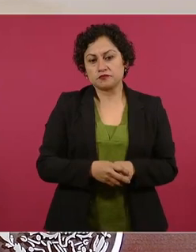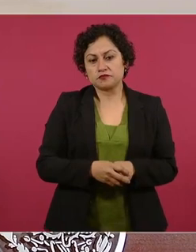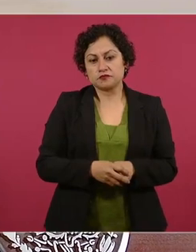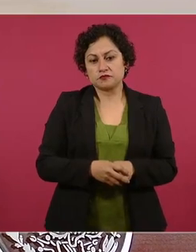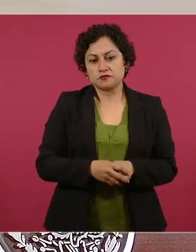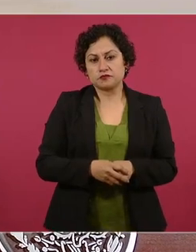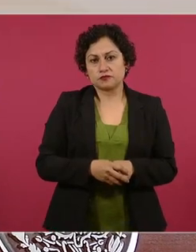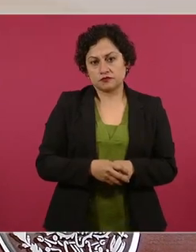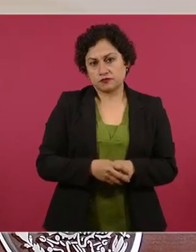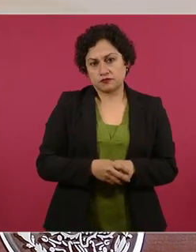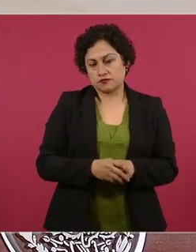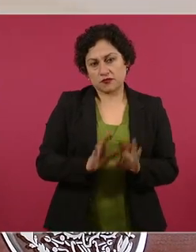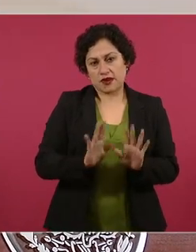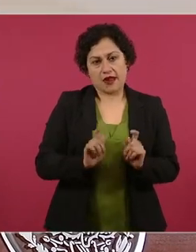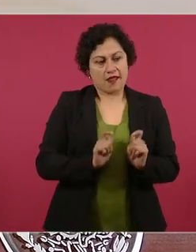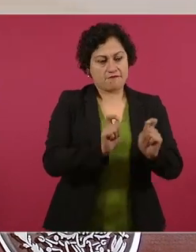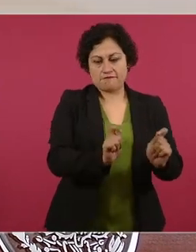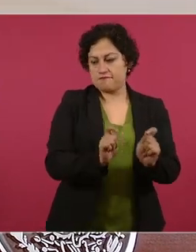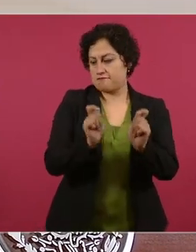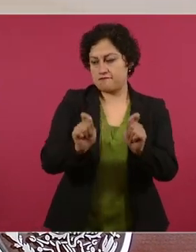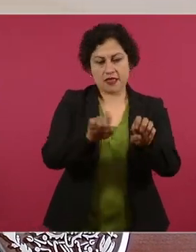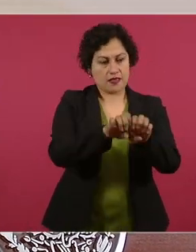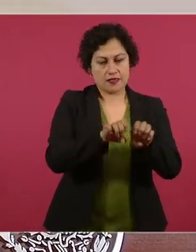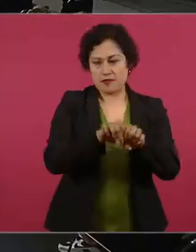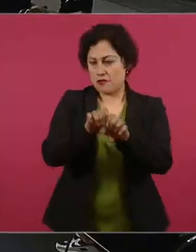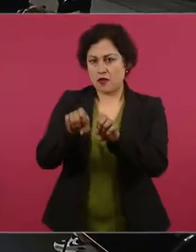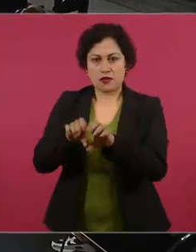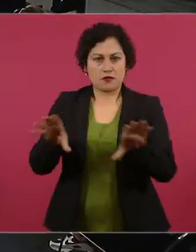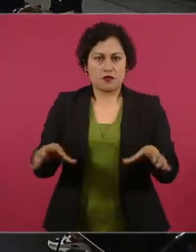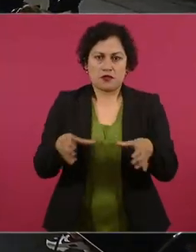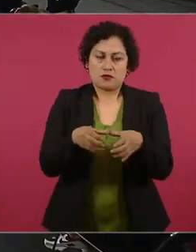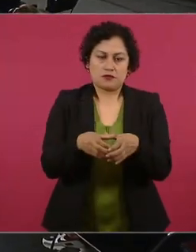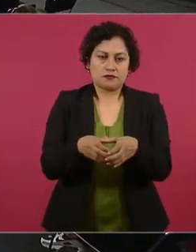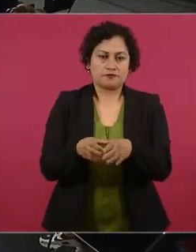Están los equipos formados para eso. Bueno, pues aquí está.